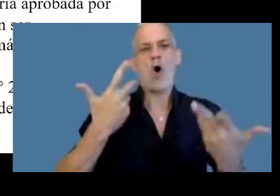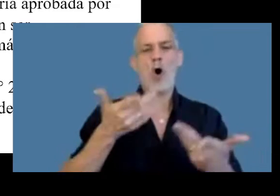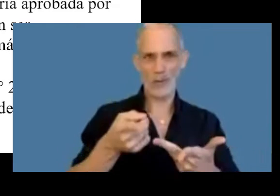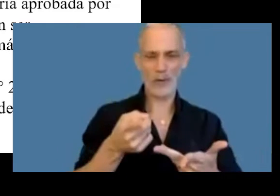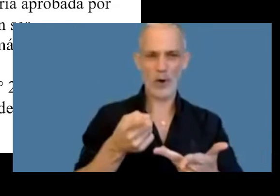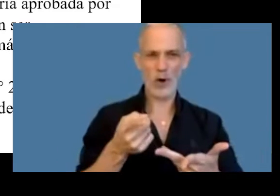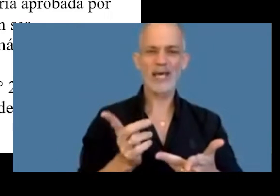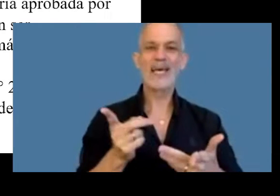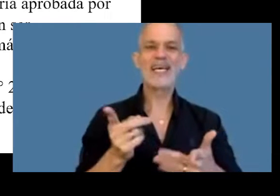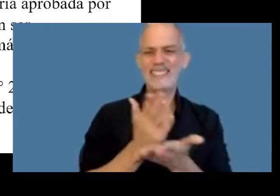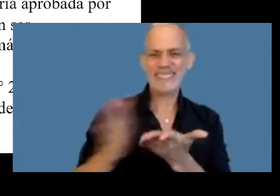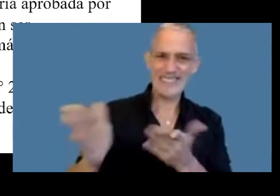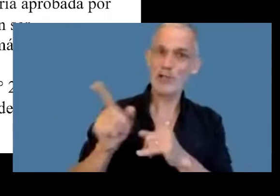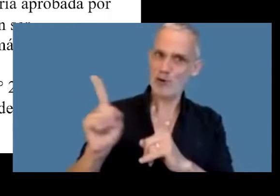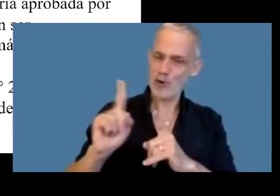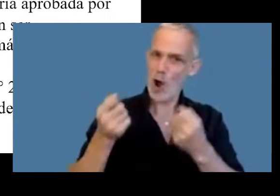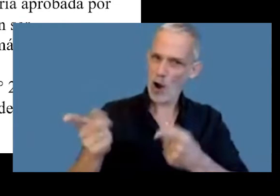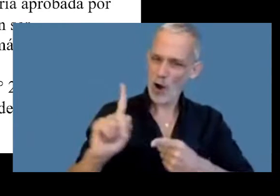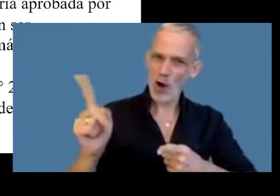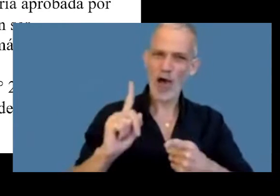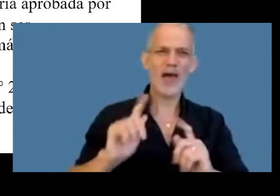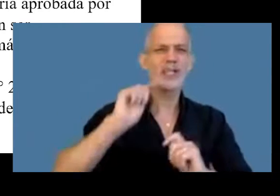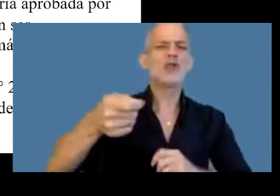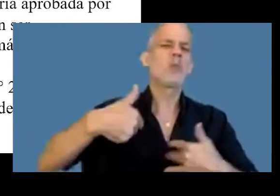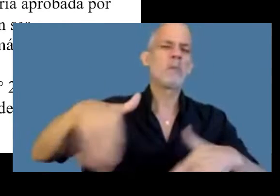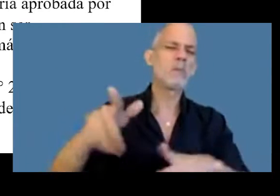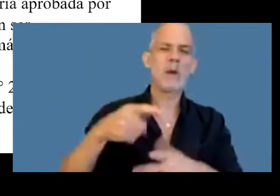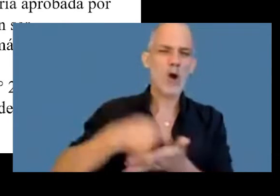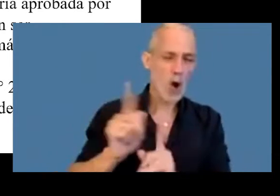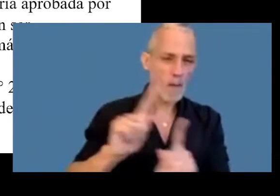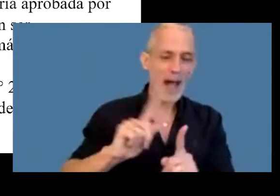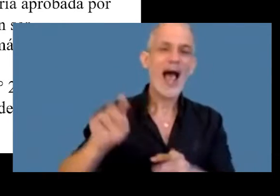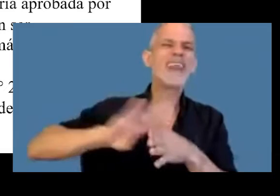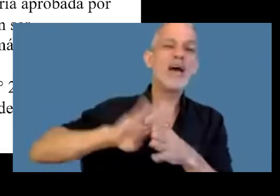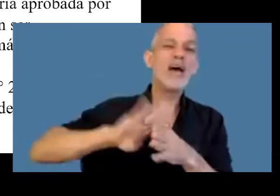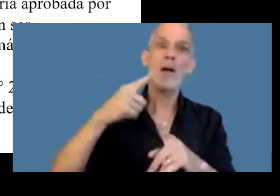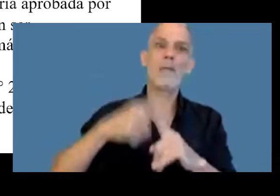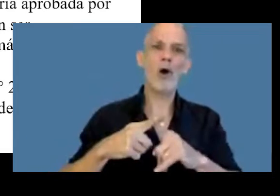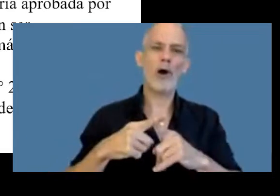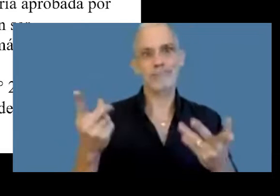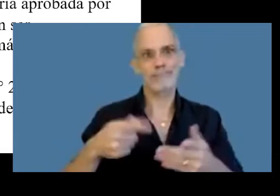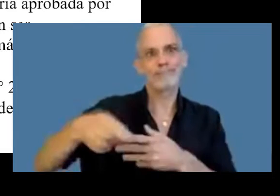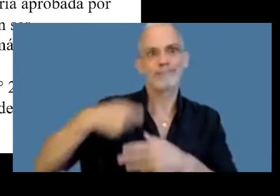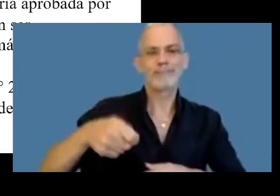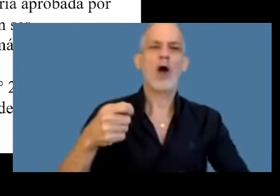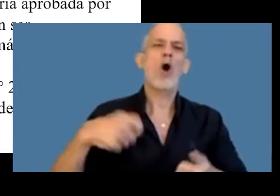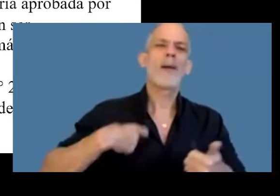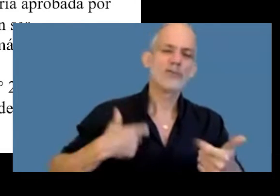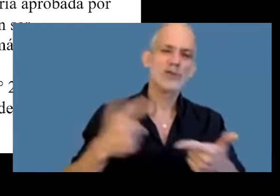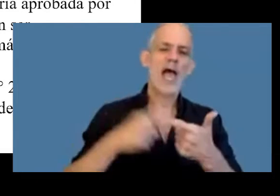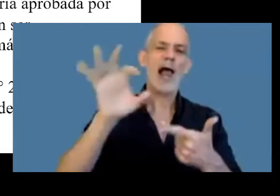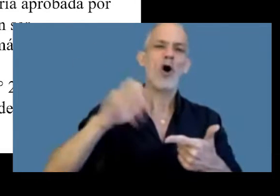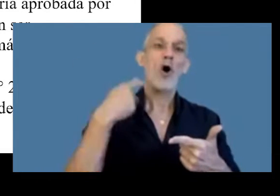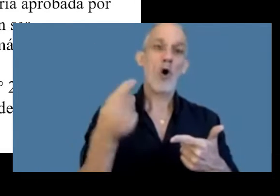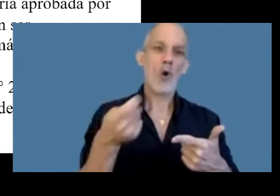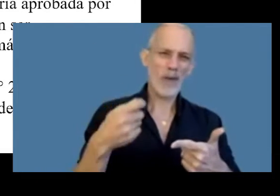excluye de este beneficio de condonación deuda por aportes y contribuciones de obra social, así como las